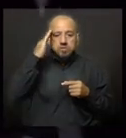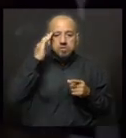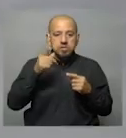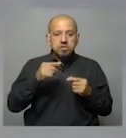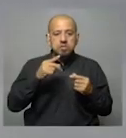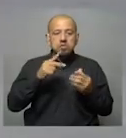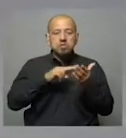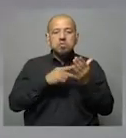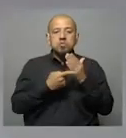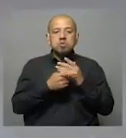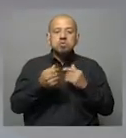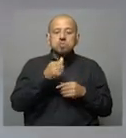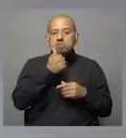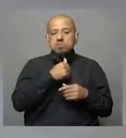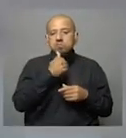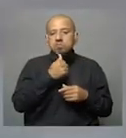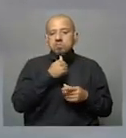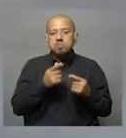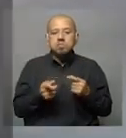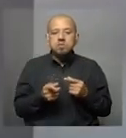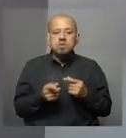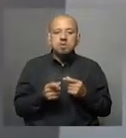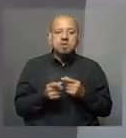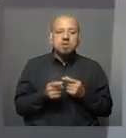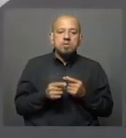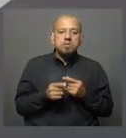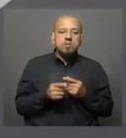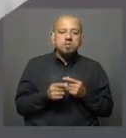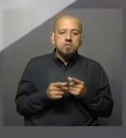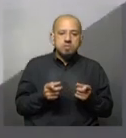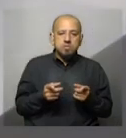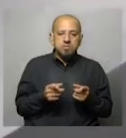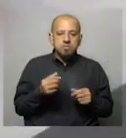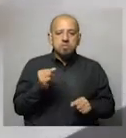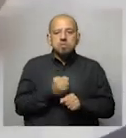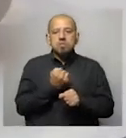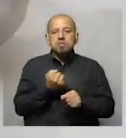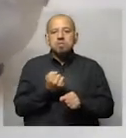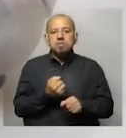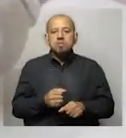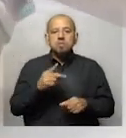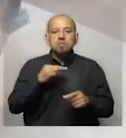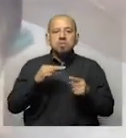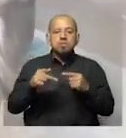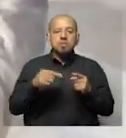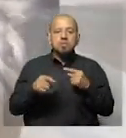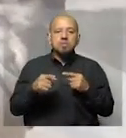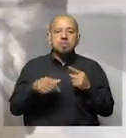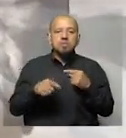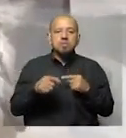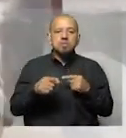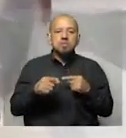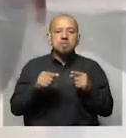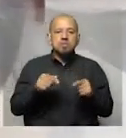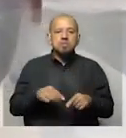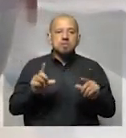proyecto bastante viejo. Estoy por tratar de ganar el premio de permanencia en vivo, en